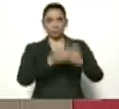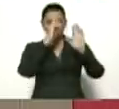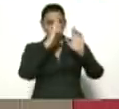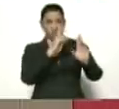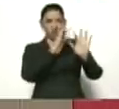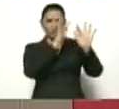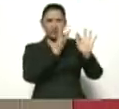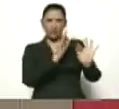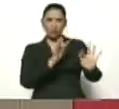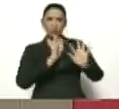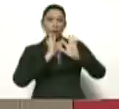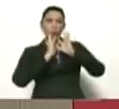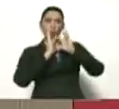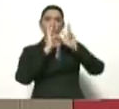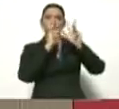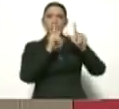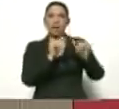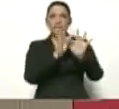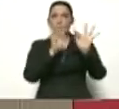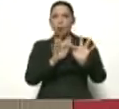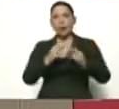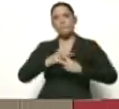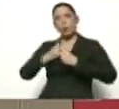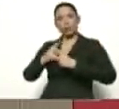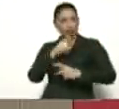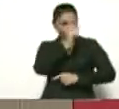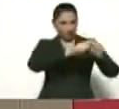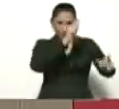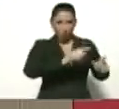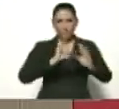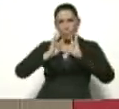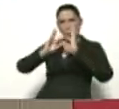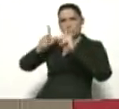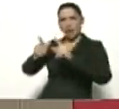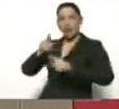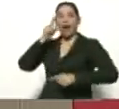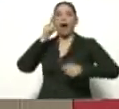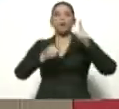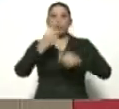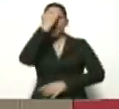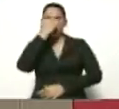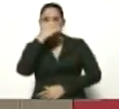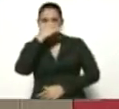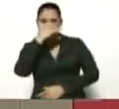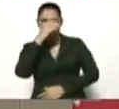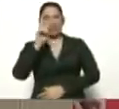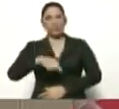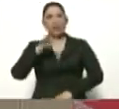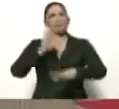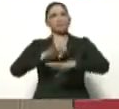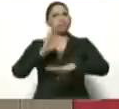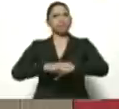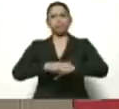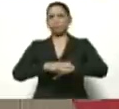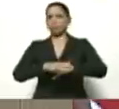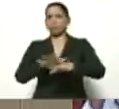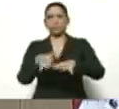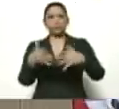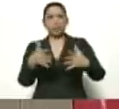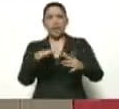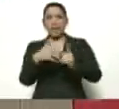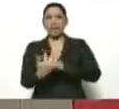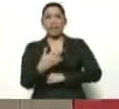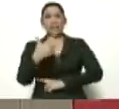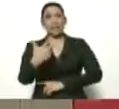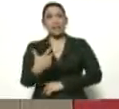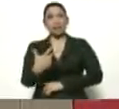confesar de manera voluntaria algunos de sus crímenes y los hechos que se suscitaron alrededor de esos